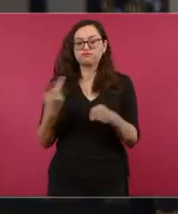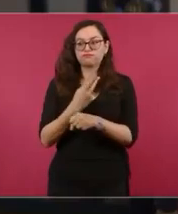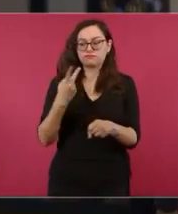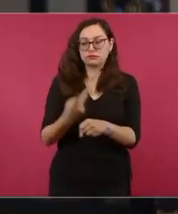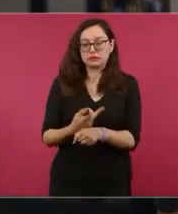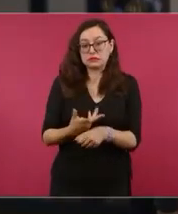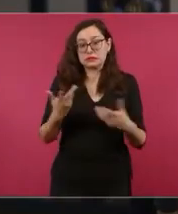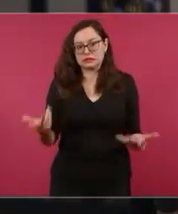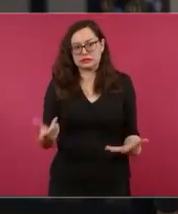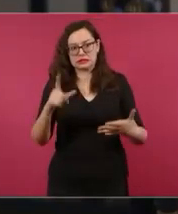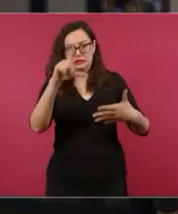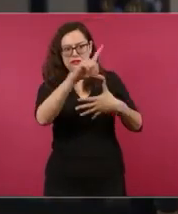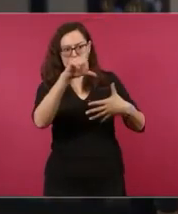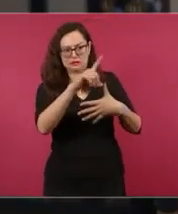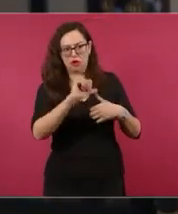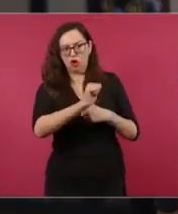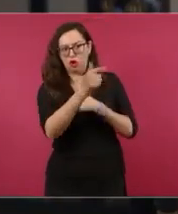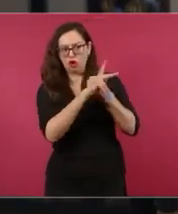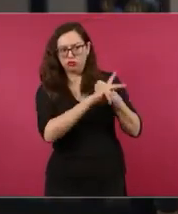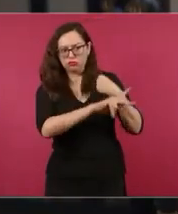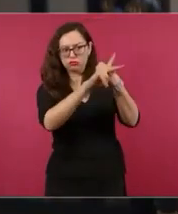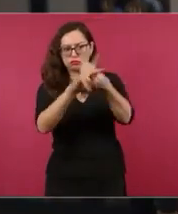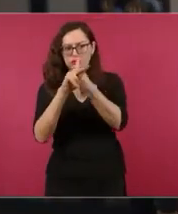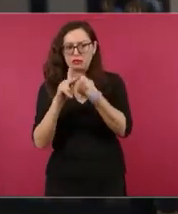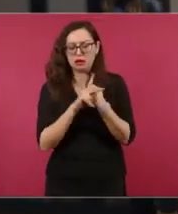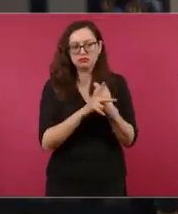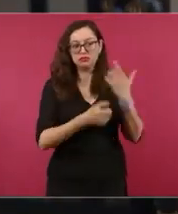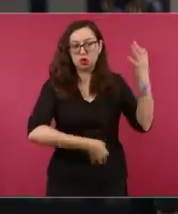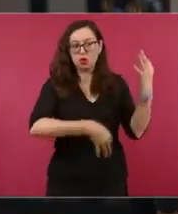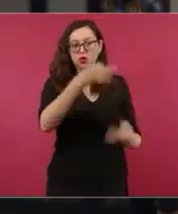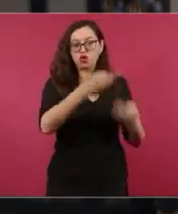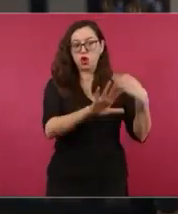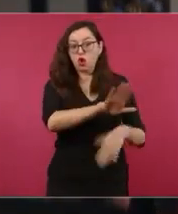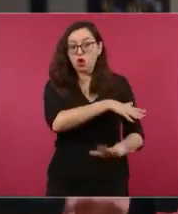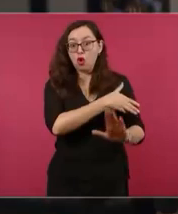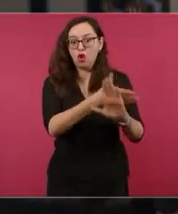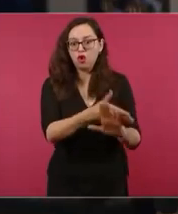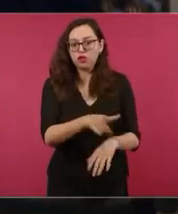que buscan, pues, de alguna manera debilitar o incluso derrocar gobiernos